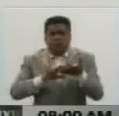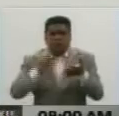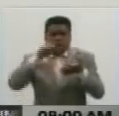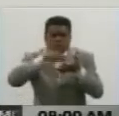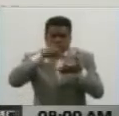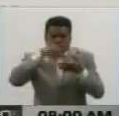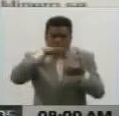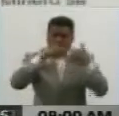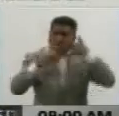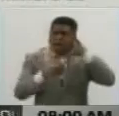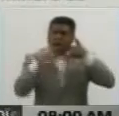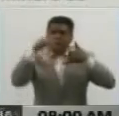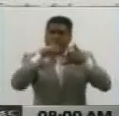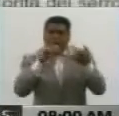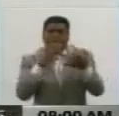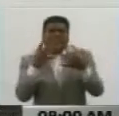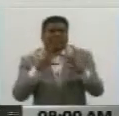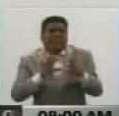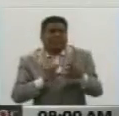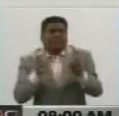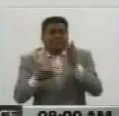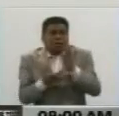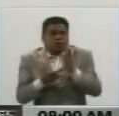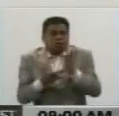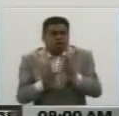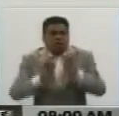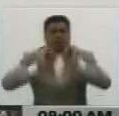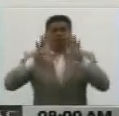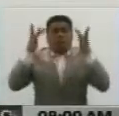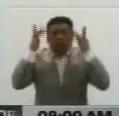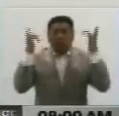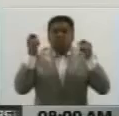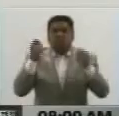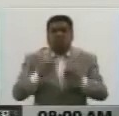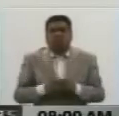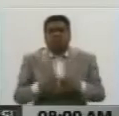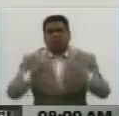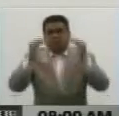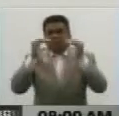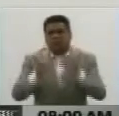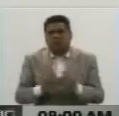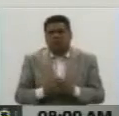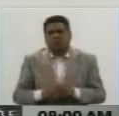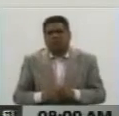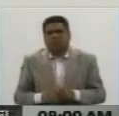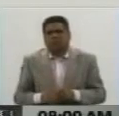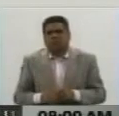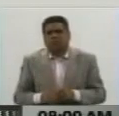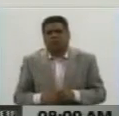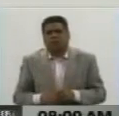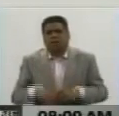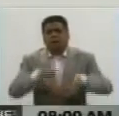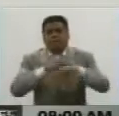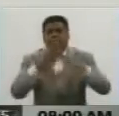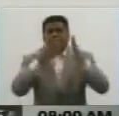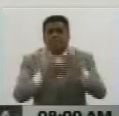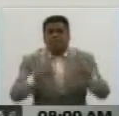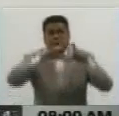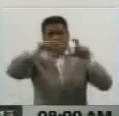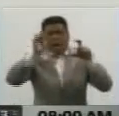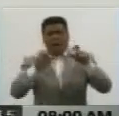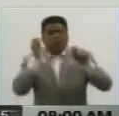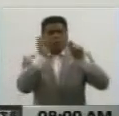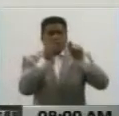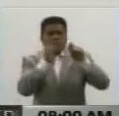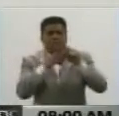es ejemplo de minería responsable y ecológica que luego genera exportaciones y divisas. Cipriano Rodríguez, ministro Mirabal, en el desarrollo arco minero se